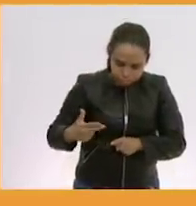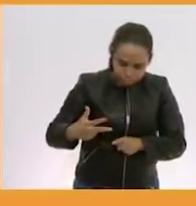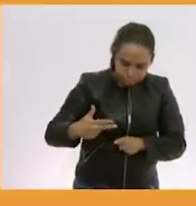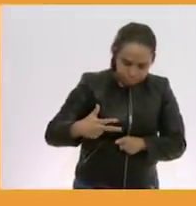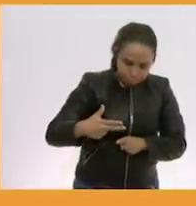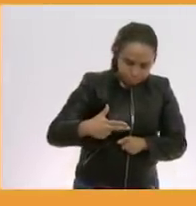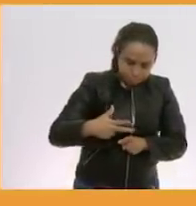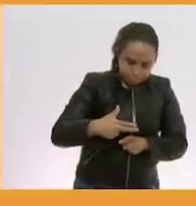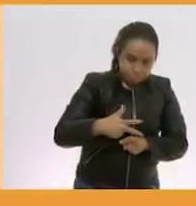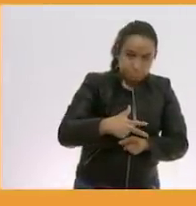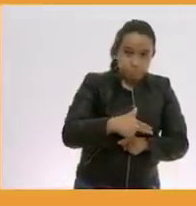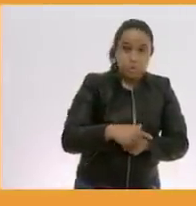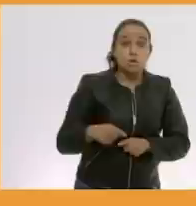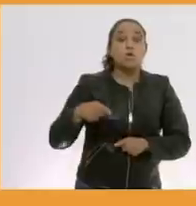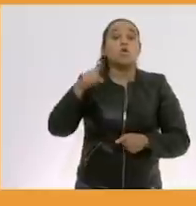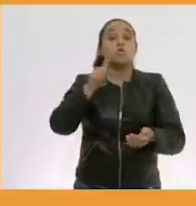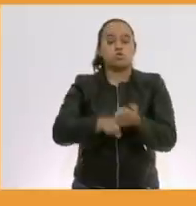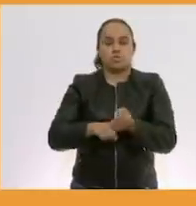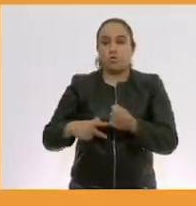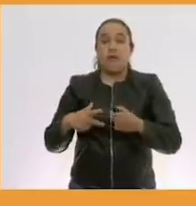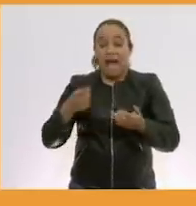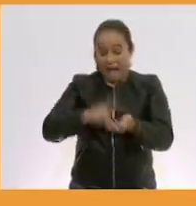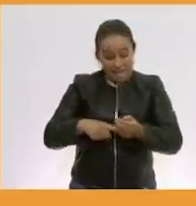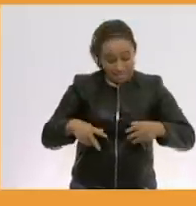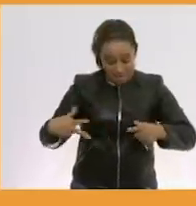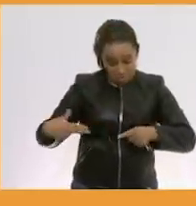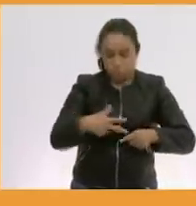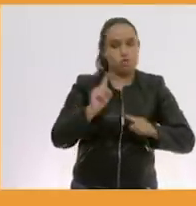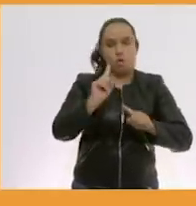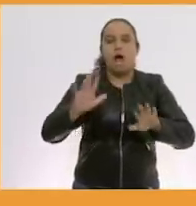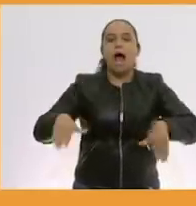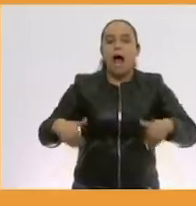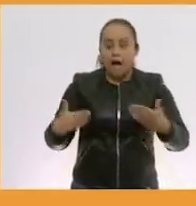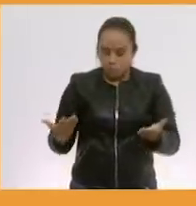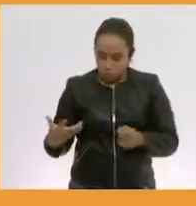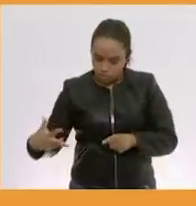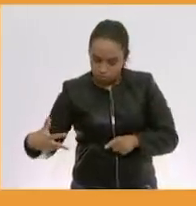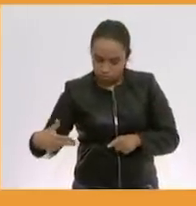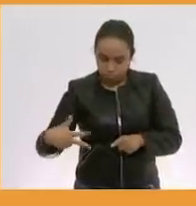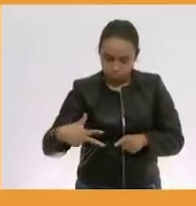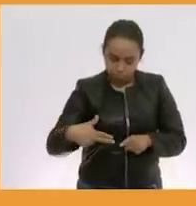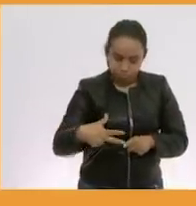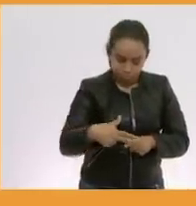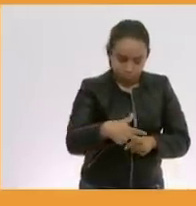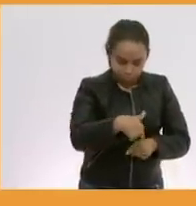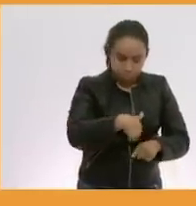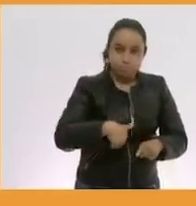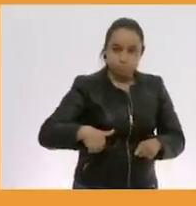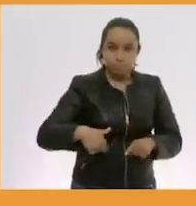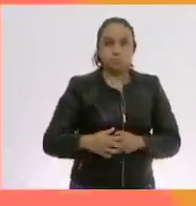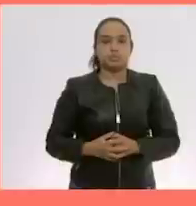marcaste. Asegúrate de cortar por fuera de la playera. No introduzcas las tijeras en ella.